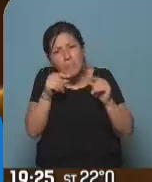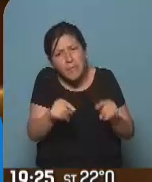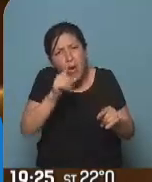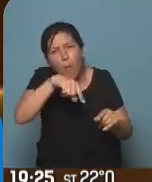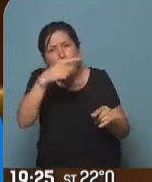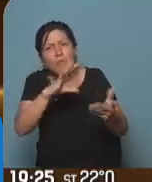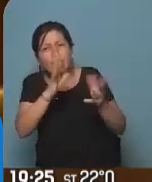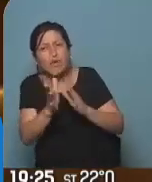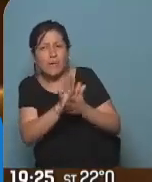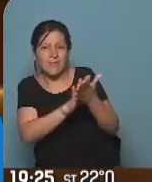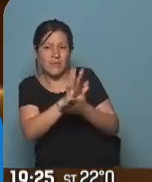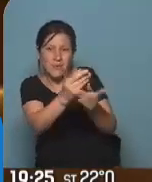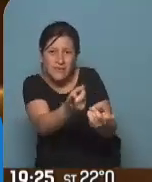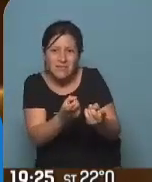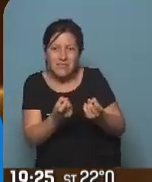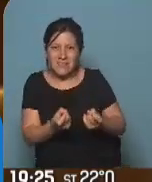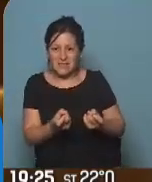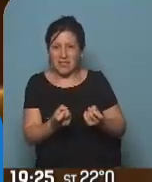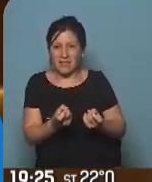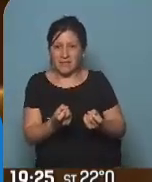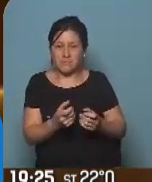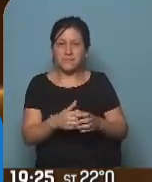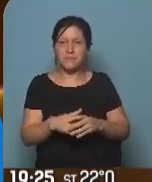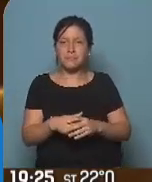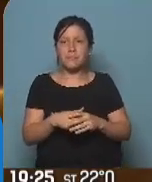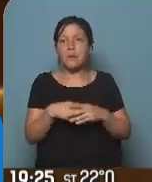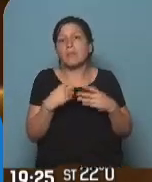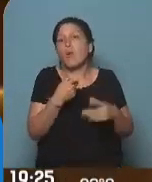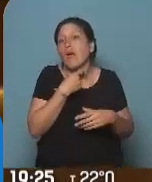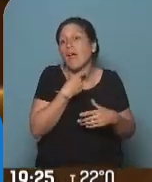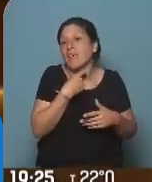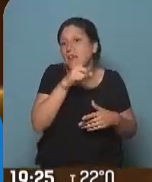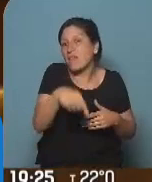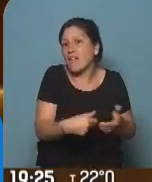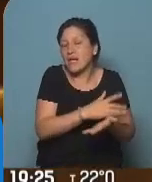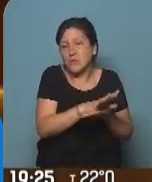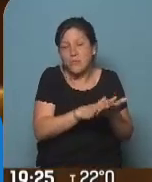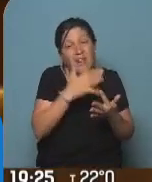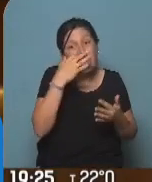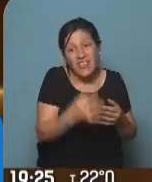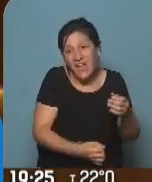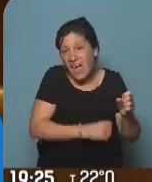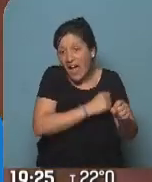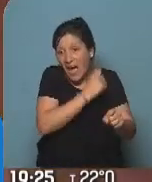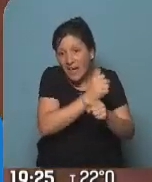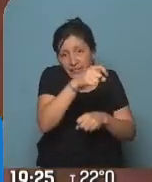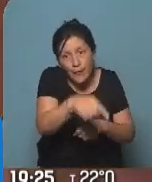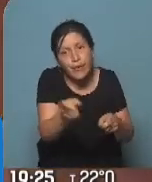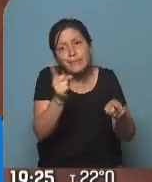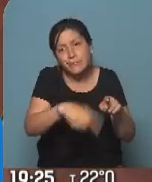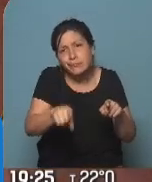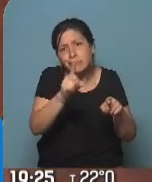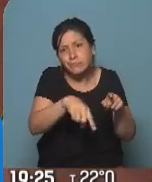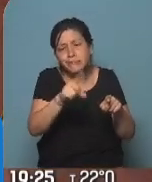de mecanismos y otro tipo de visiones para intentar solucionarlo, porque lo cierto es que hasta ahora esta es una escena que se repite.